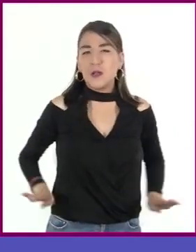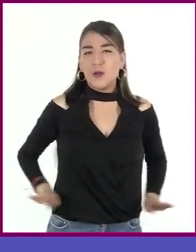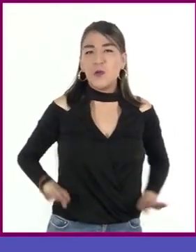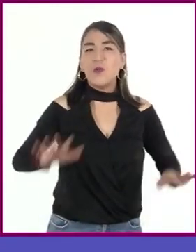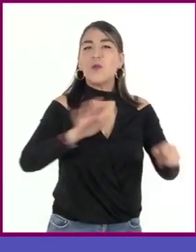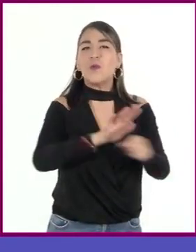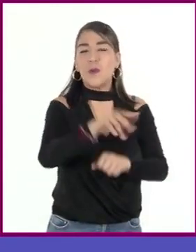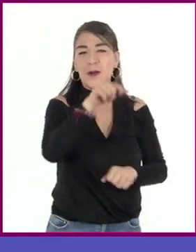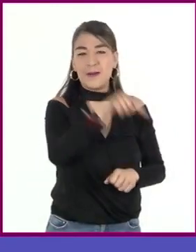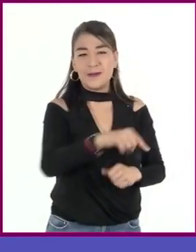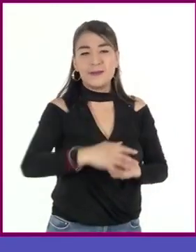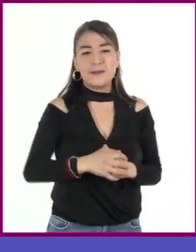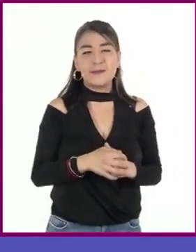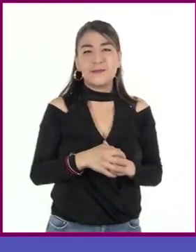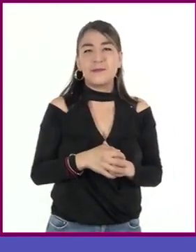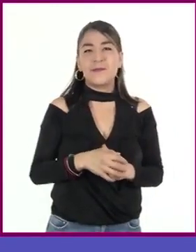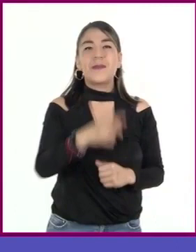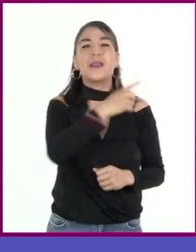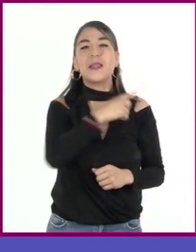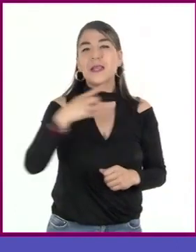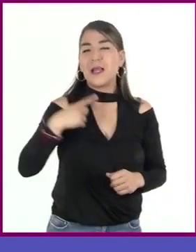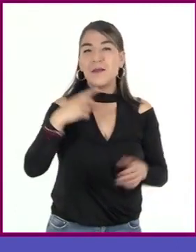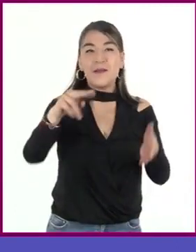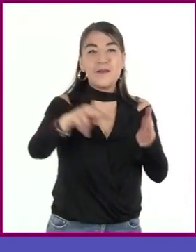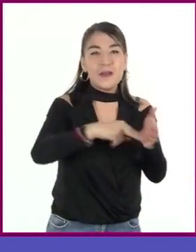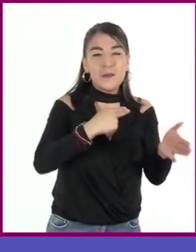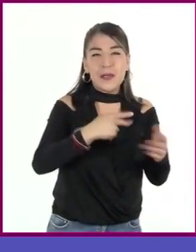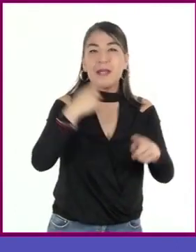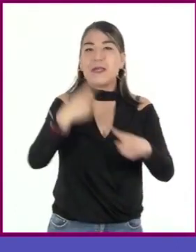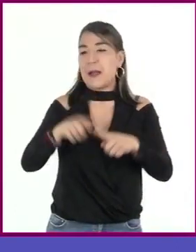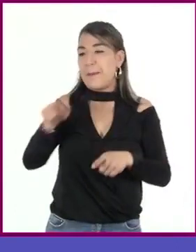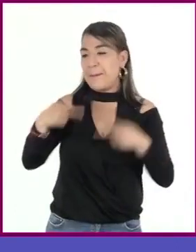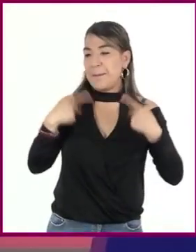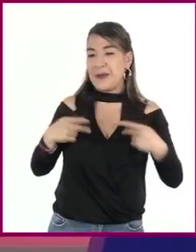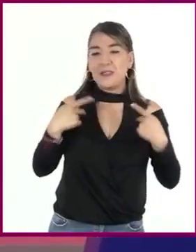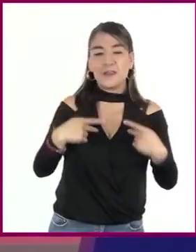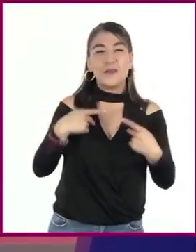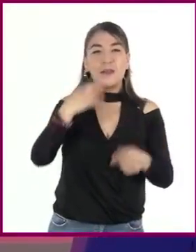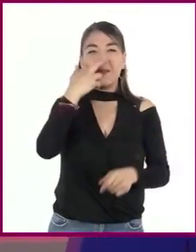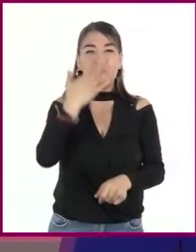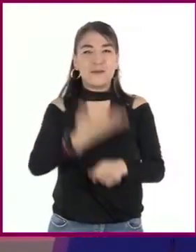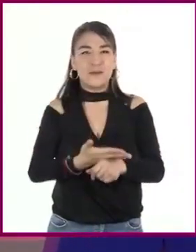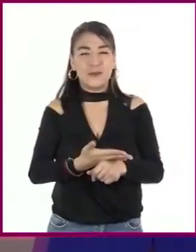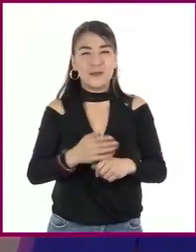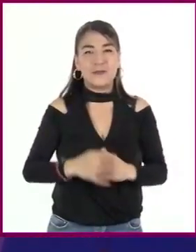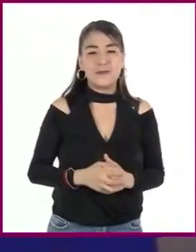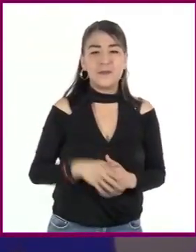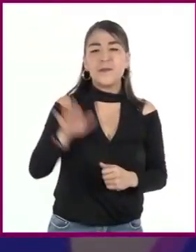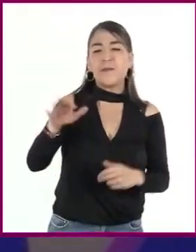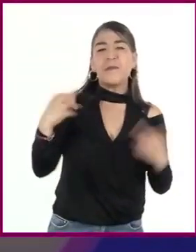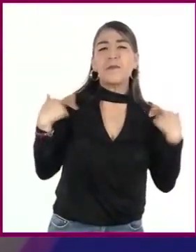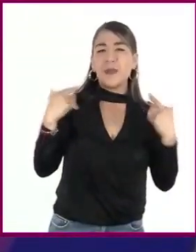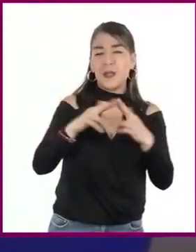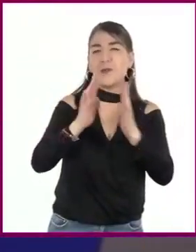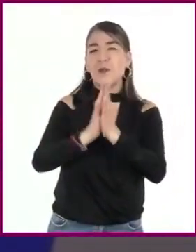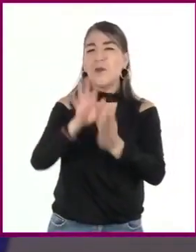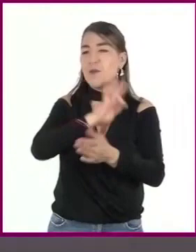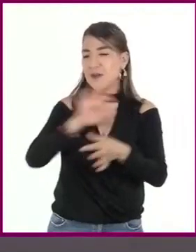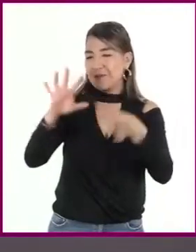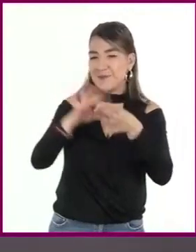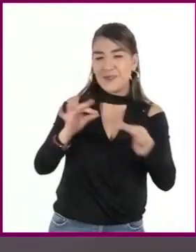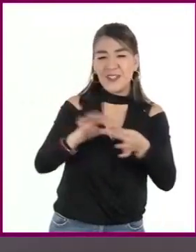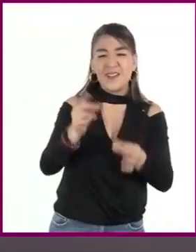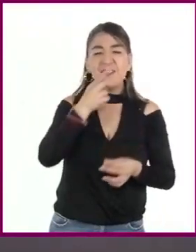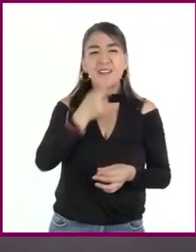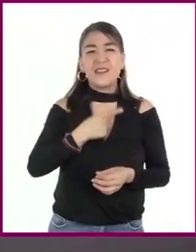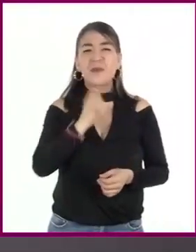estos documentos es que deben de estar firmados por las personas involucradas. Profesora, por favor explíqueme eso, que comprueban